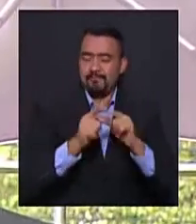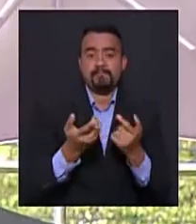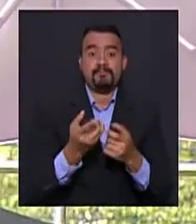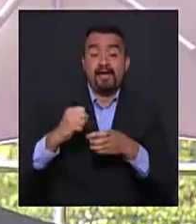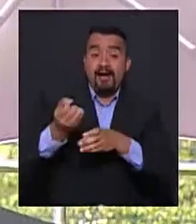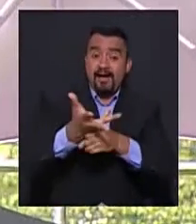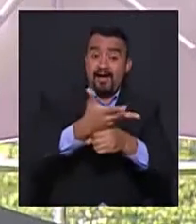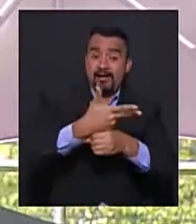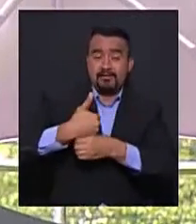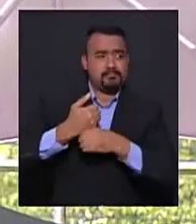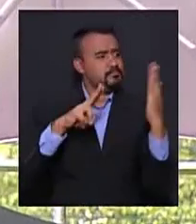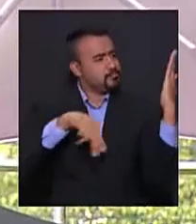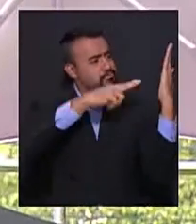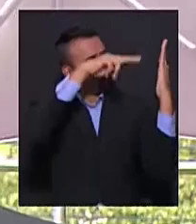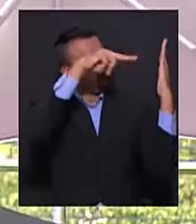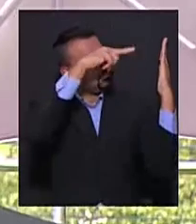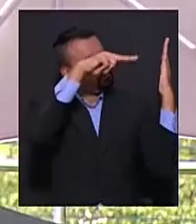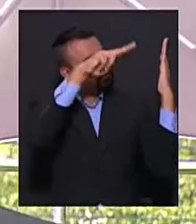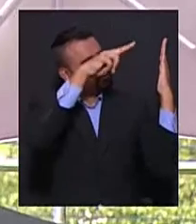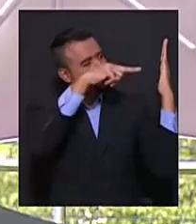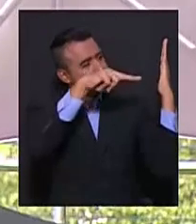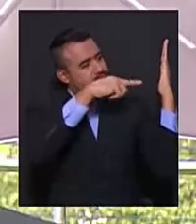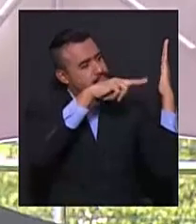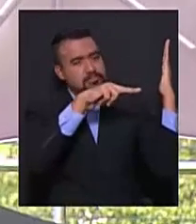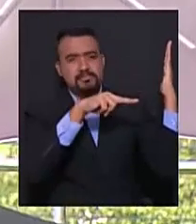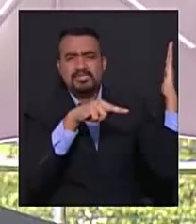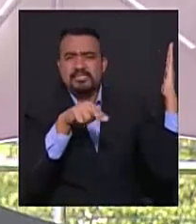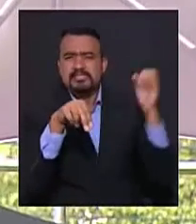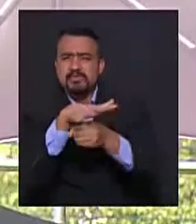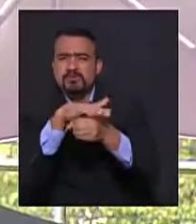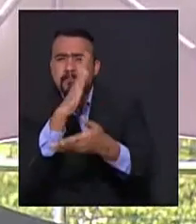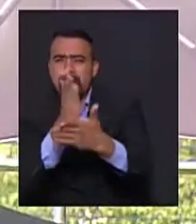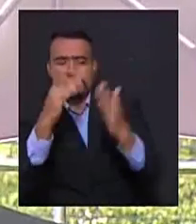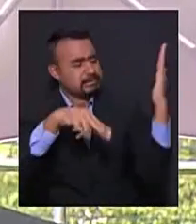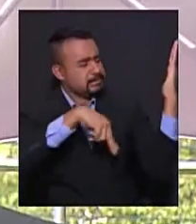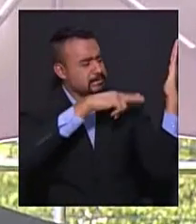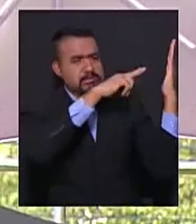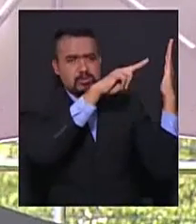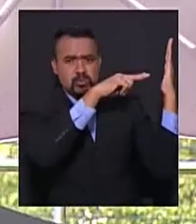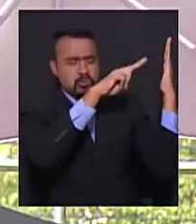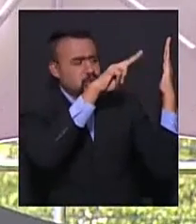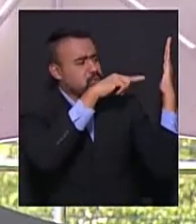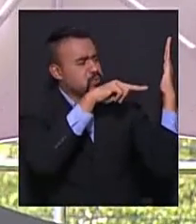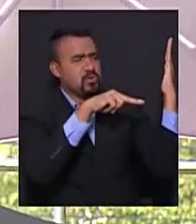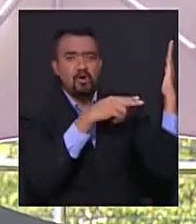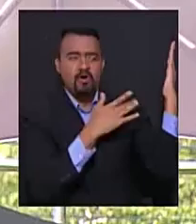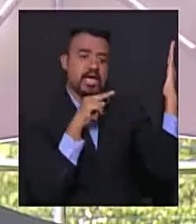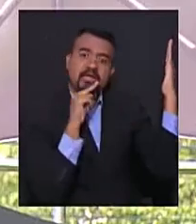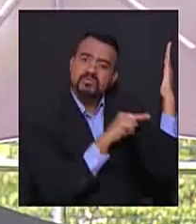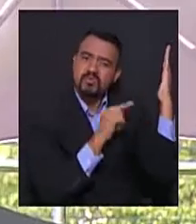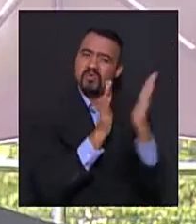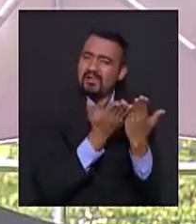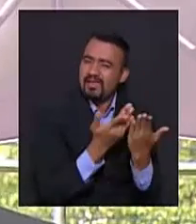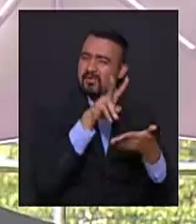arte, con su sensibilidad, ha acompañado cada paso del camino. Son esfuerzos invaluables por rescatar la